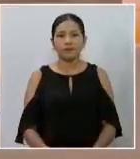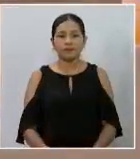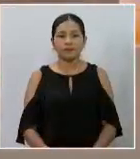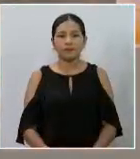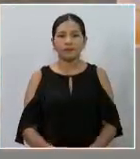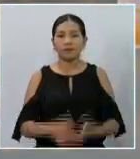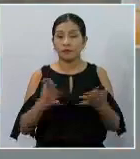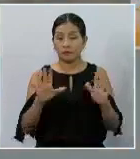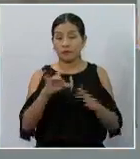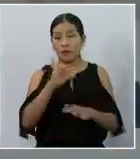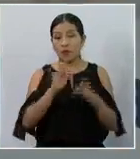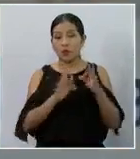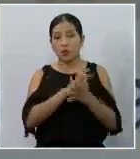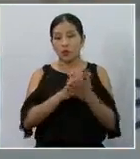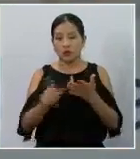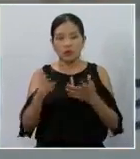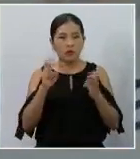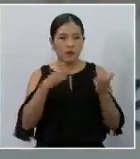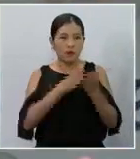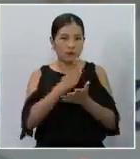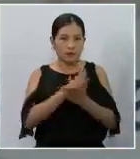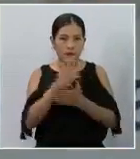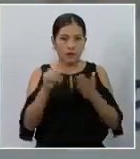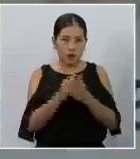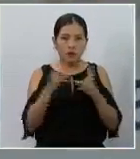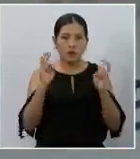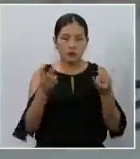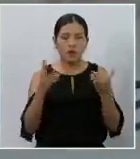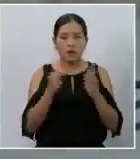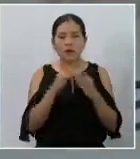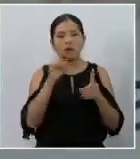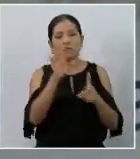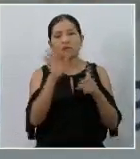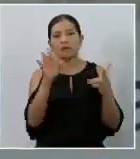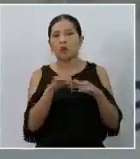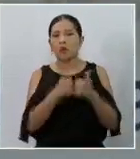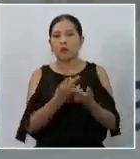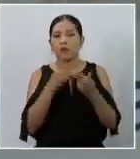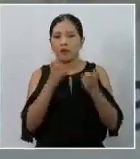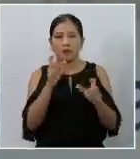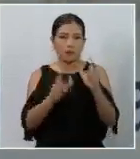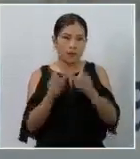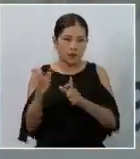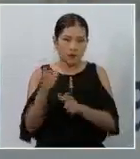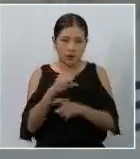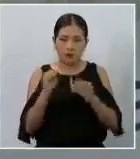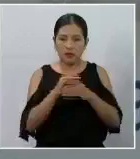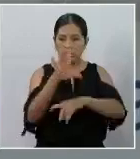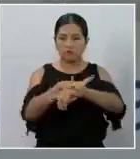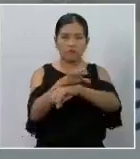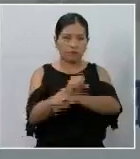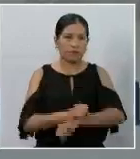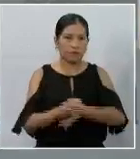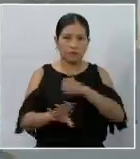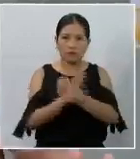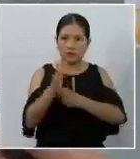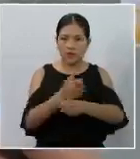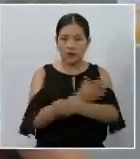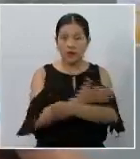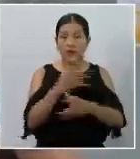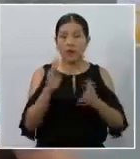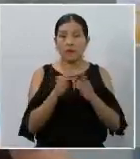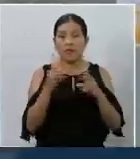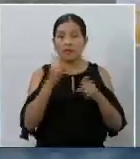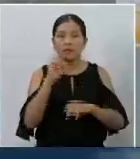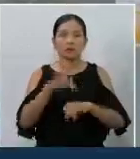Se ha dispuesto por el juez quinto de instrucción anticorrupción la medida cautelar personal como la detención preventiva en el recinto penitenciario